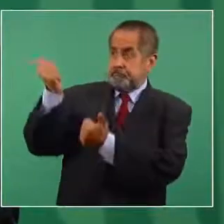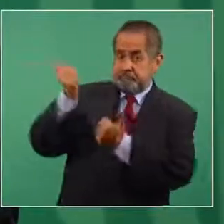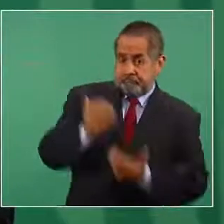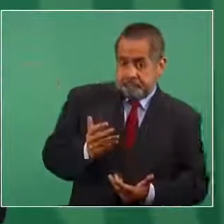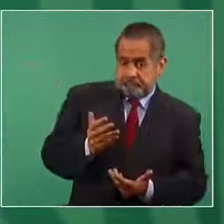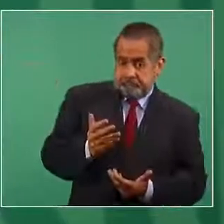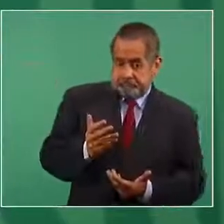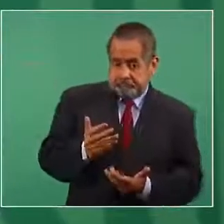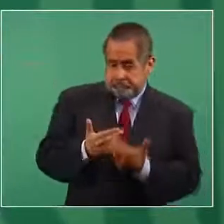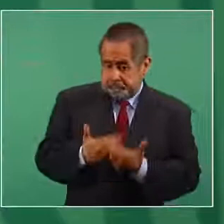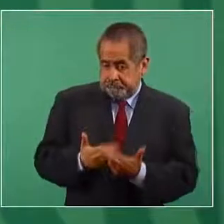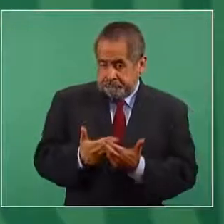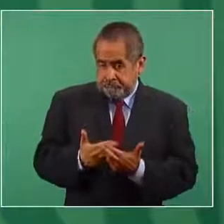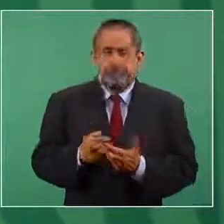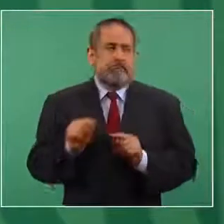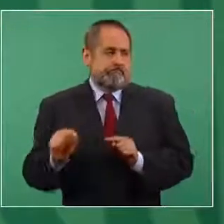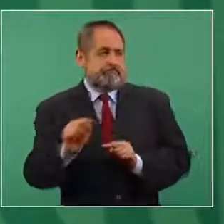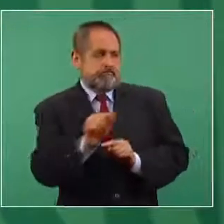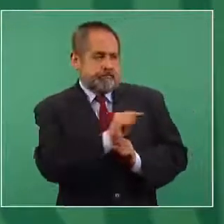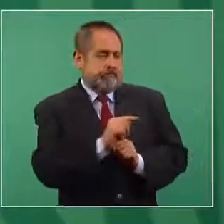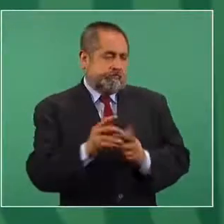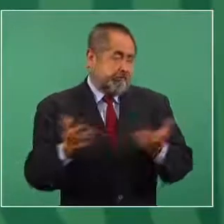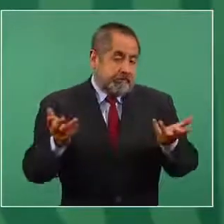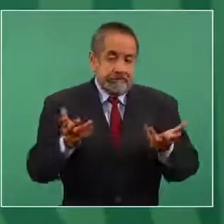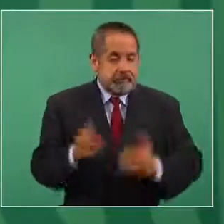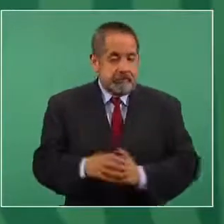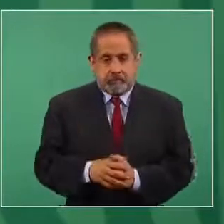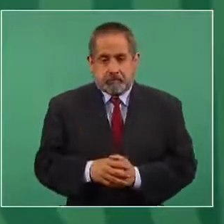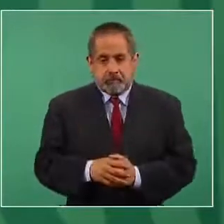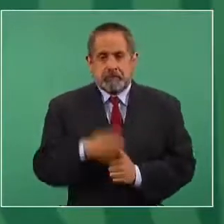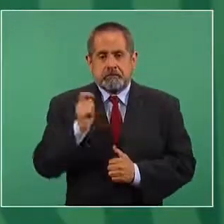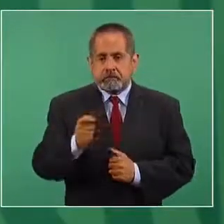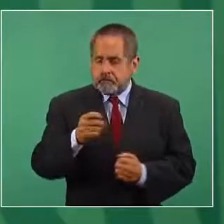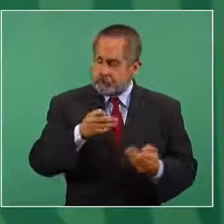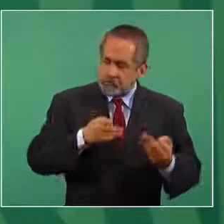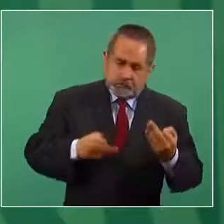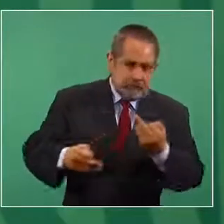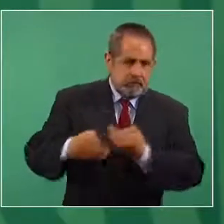que todos los mexicanos